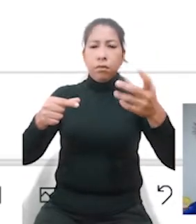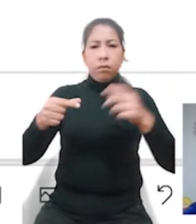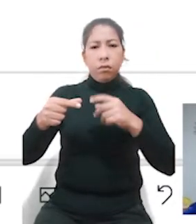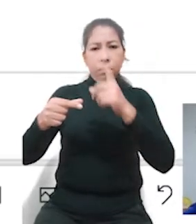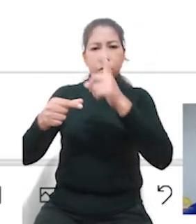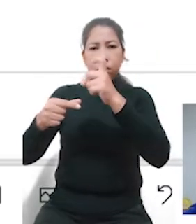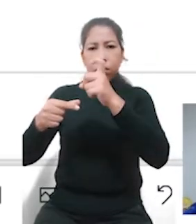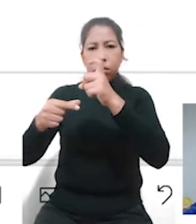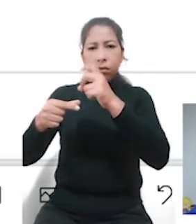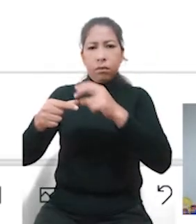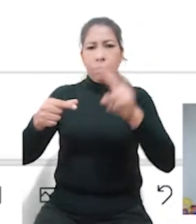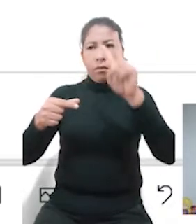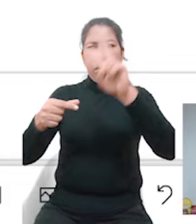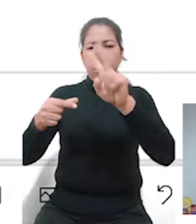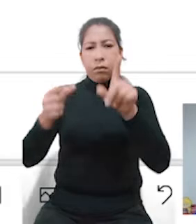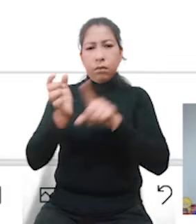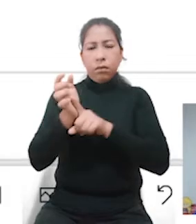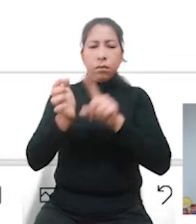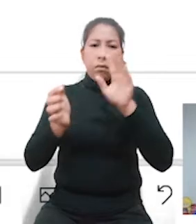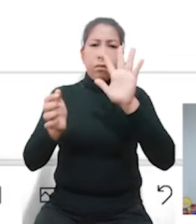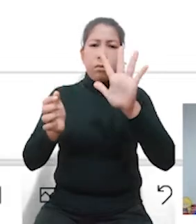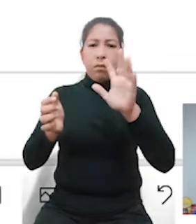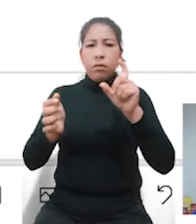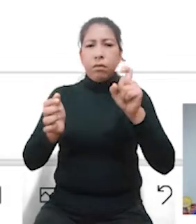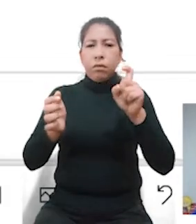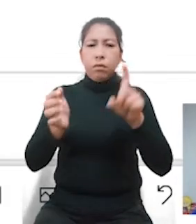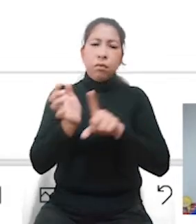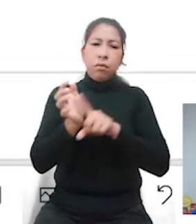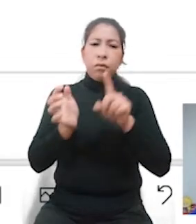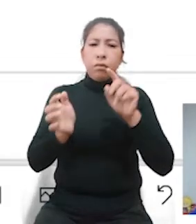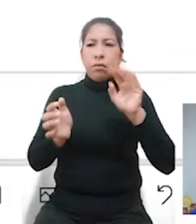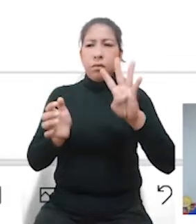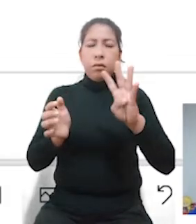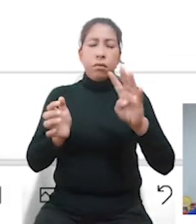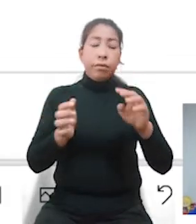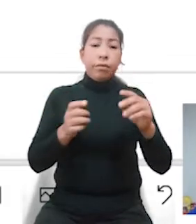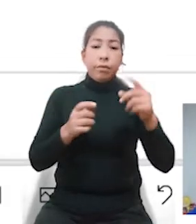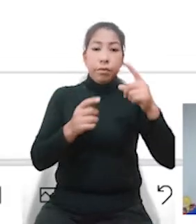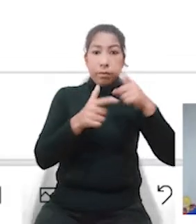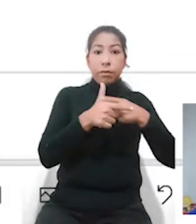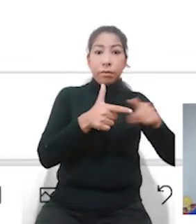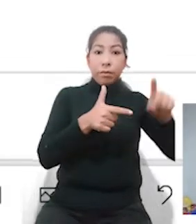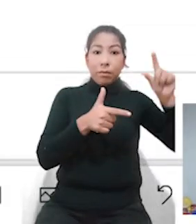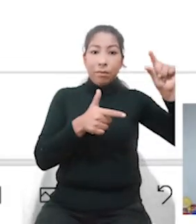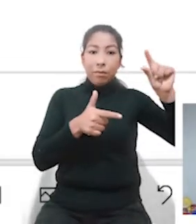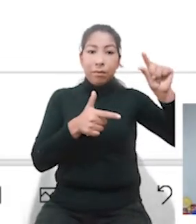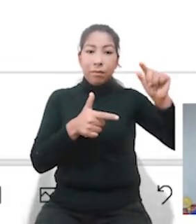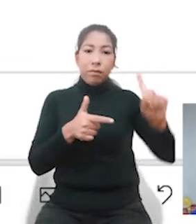argumento, x cuadrado menos 5x menos 4, y el exponente, que es 3 menos 2, o sea